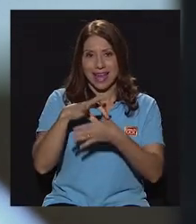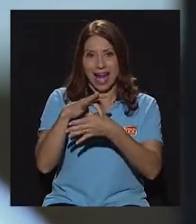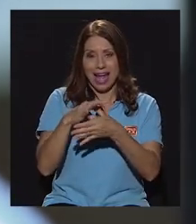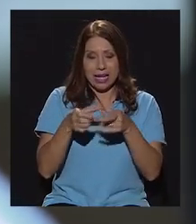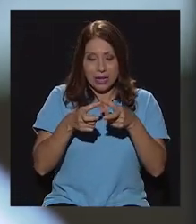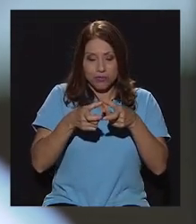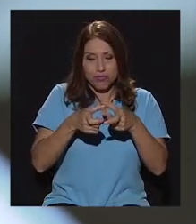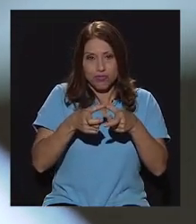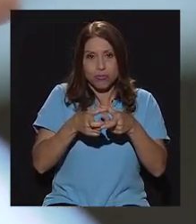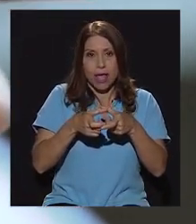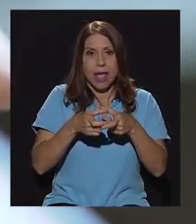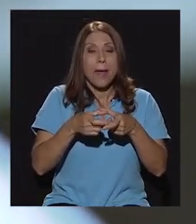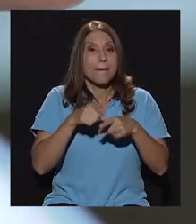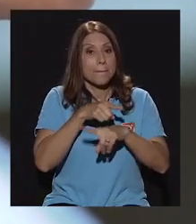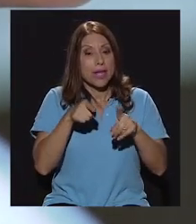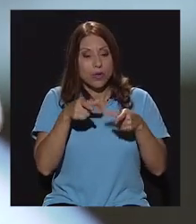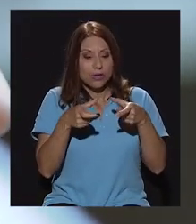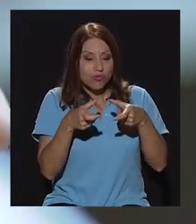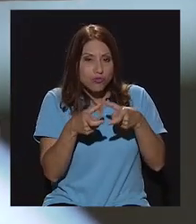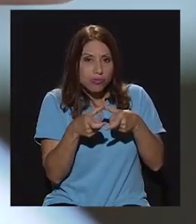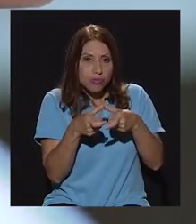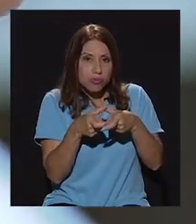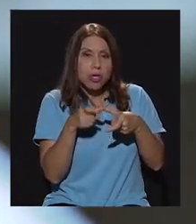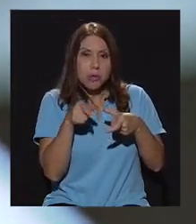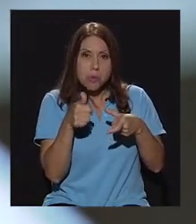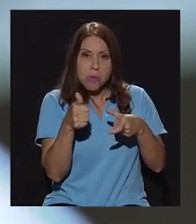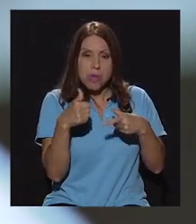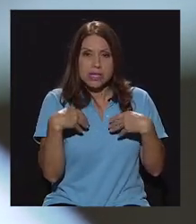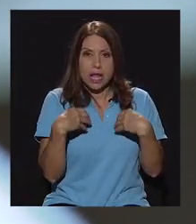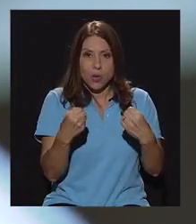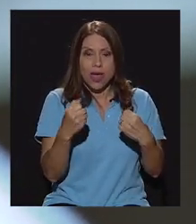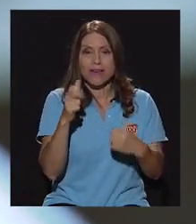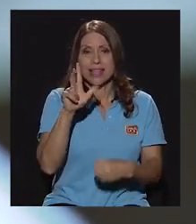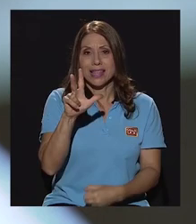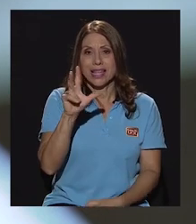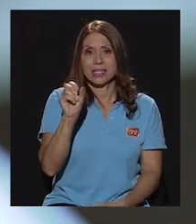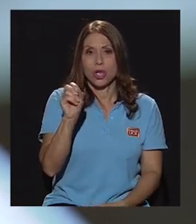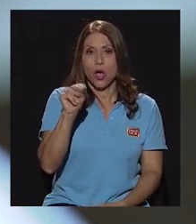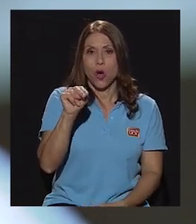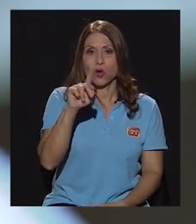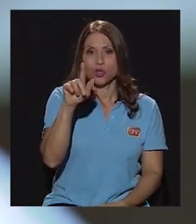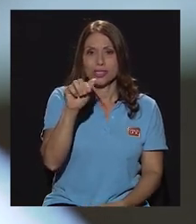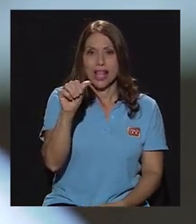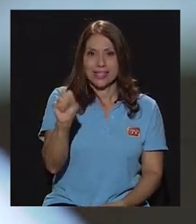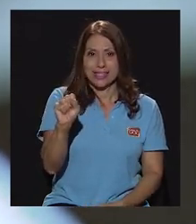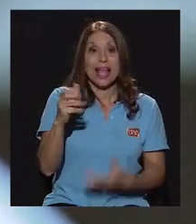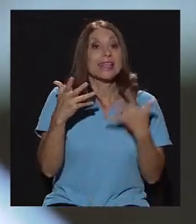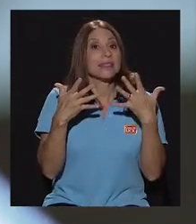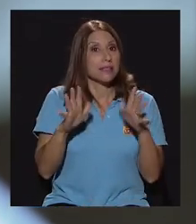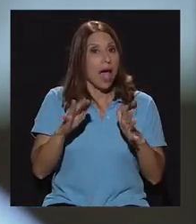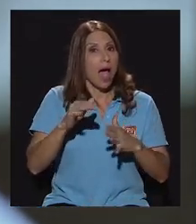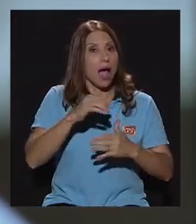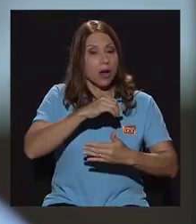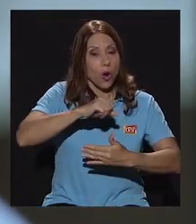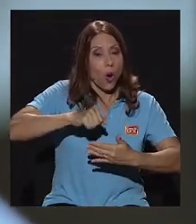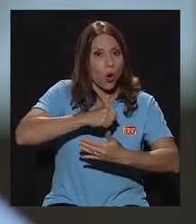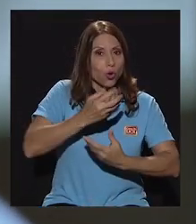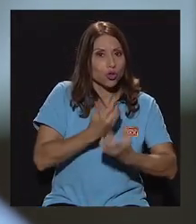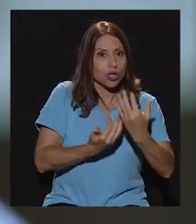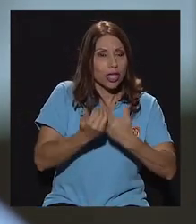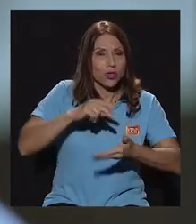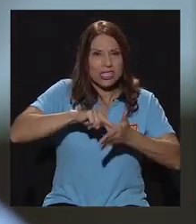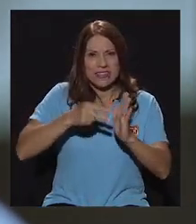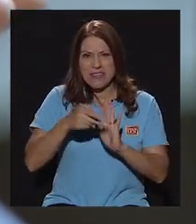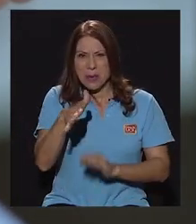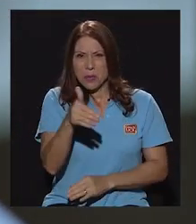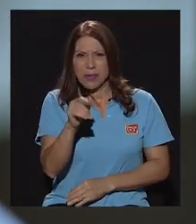de proteína, pero esto es una porción saludable de carne, son 3 onzas ya cocido, estamos hablando